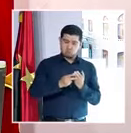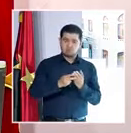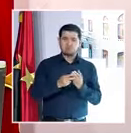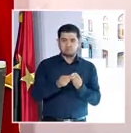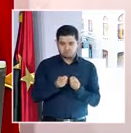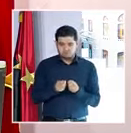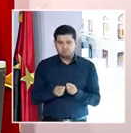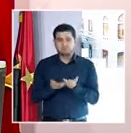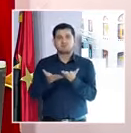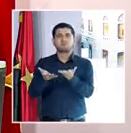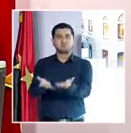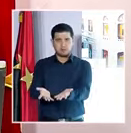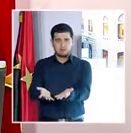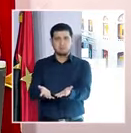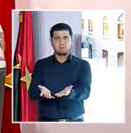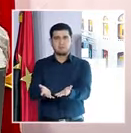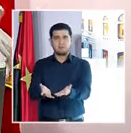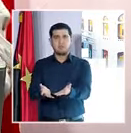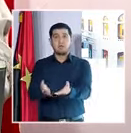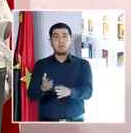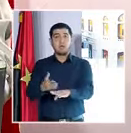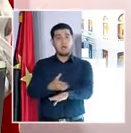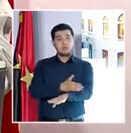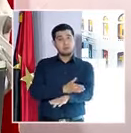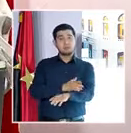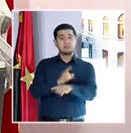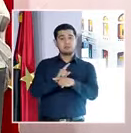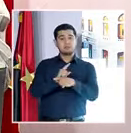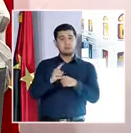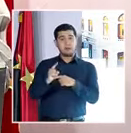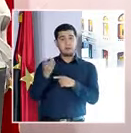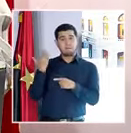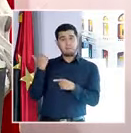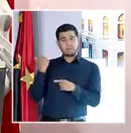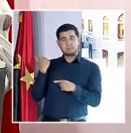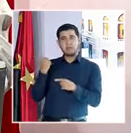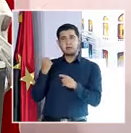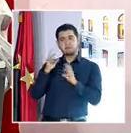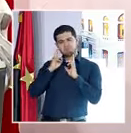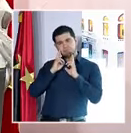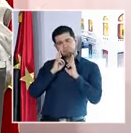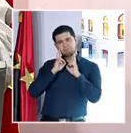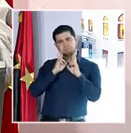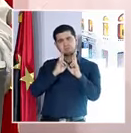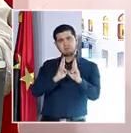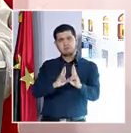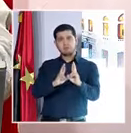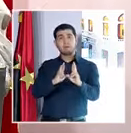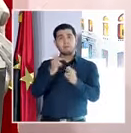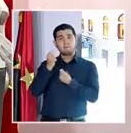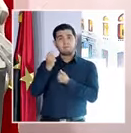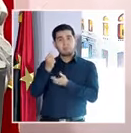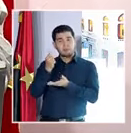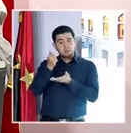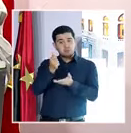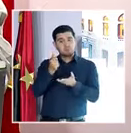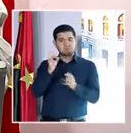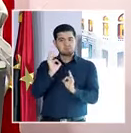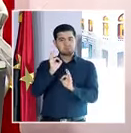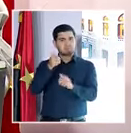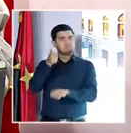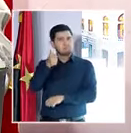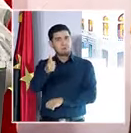recibido en reciente semana un reconocimiento en condición de regalías bien invertidas por